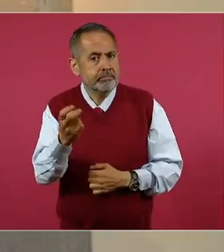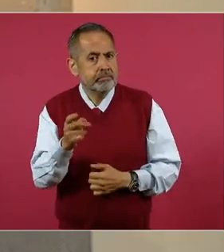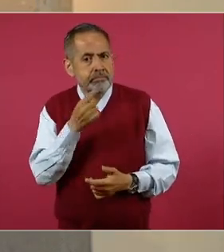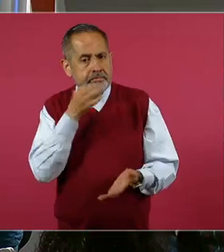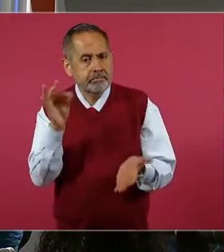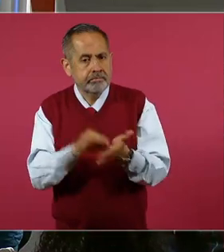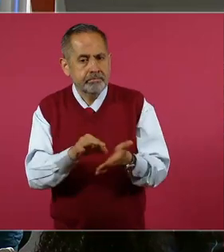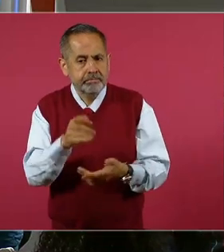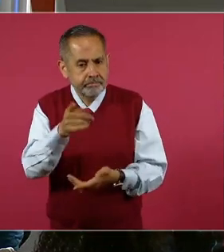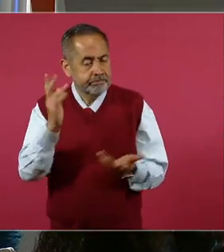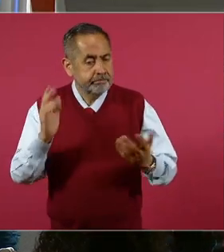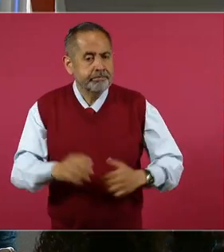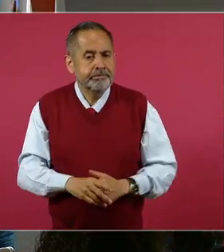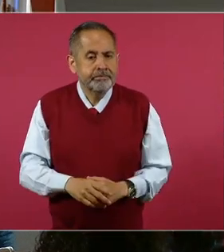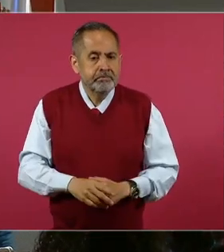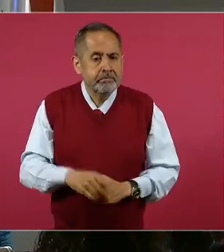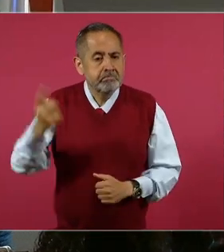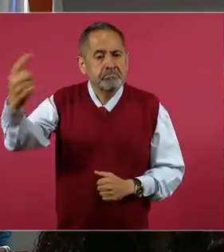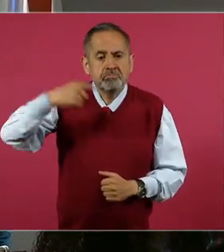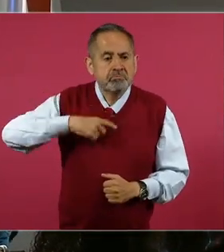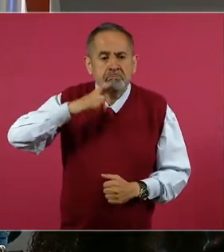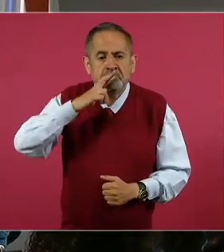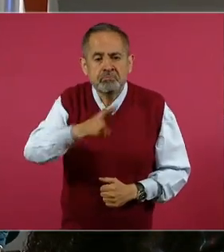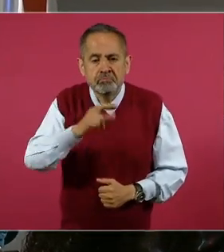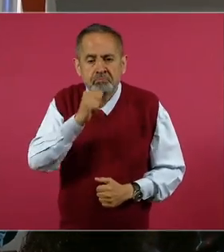Esto fue lo que… Bueno, no contestaron